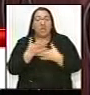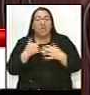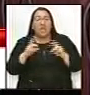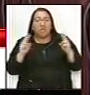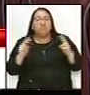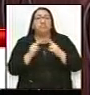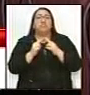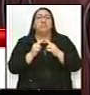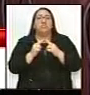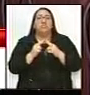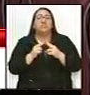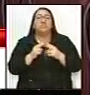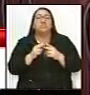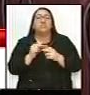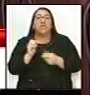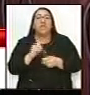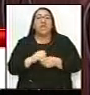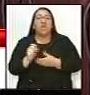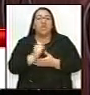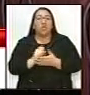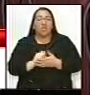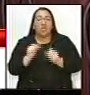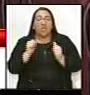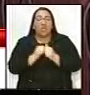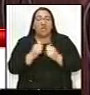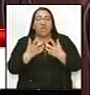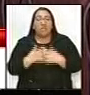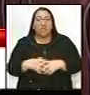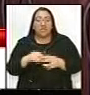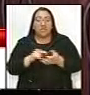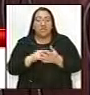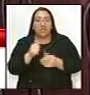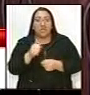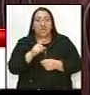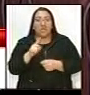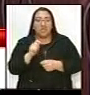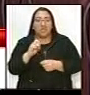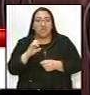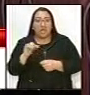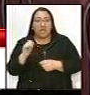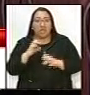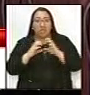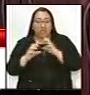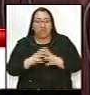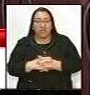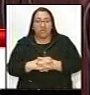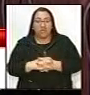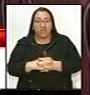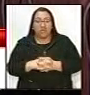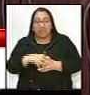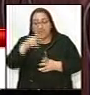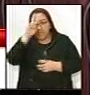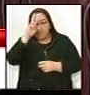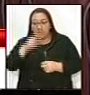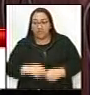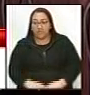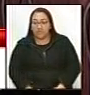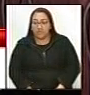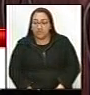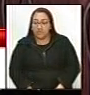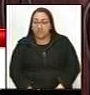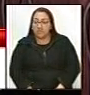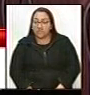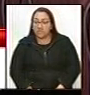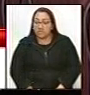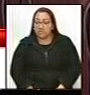en contratos suscritos con la concesionaria azteca comunicaciones perú los estudios técnicos